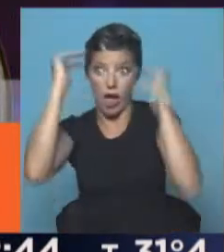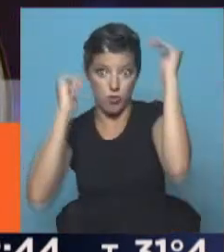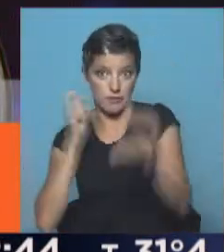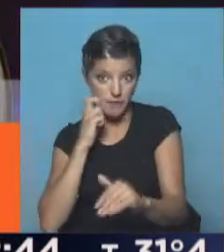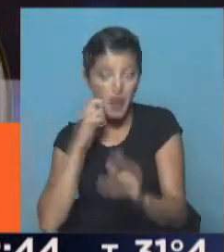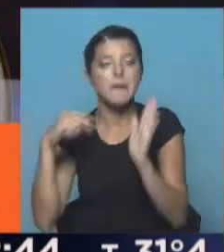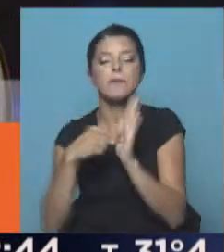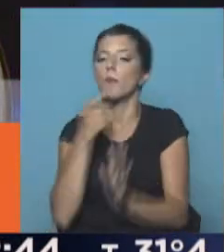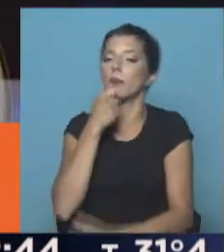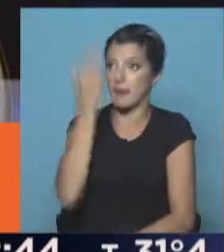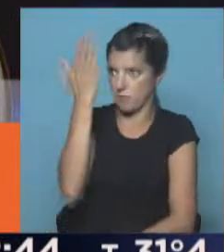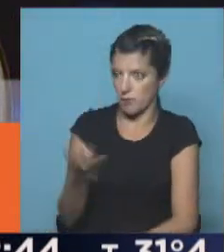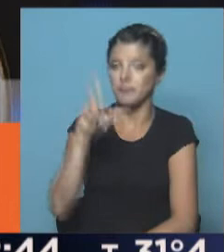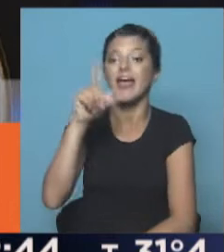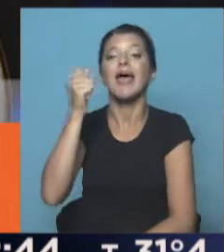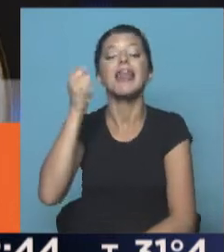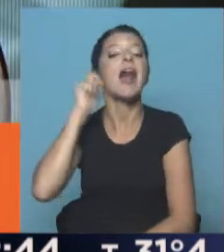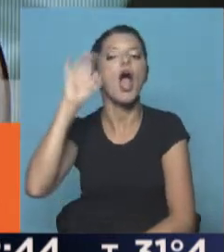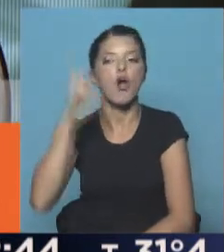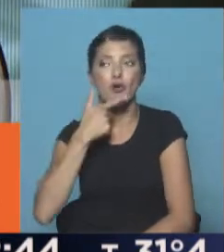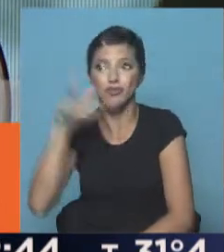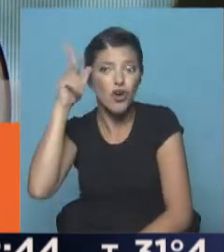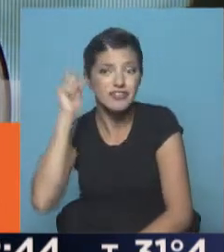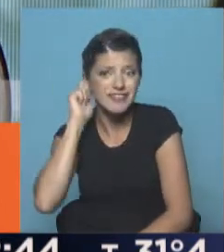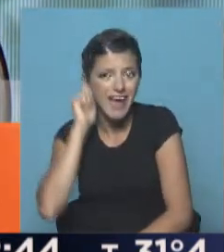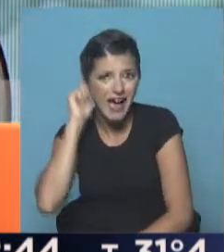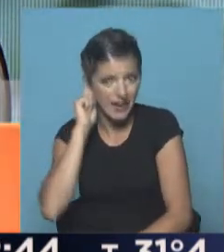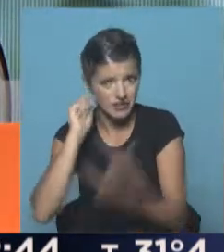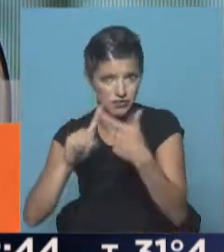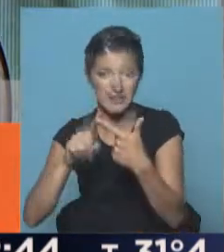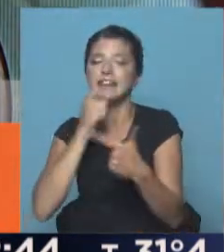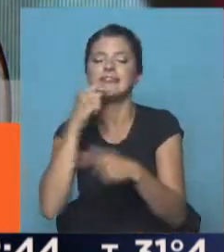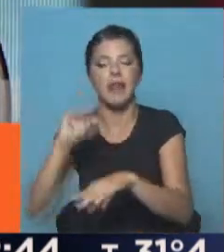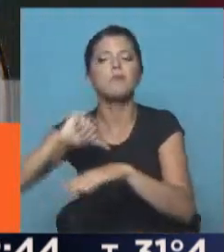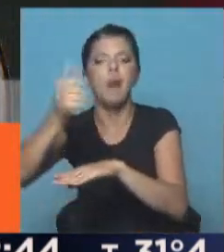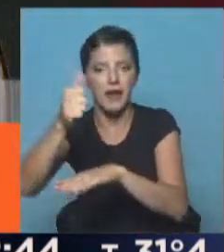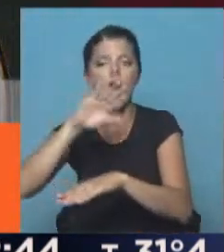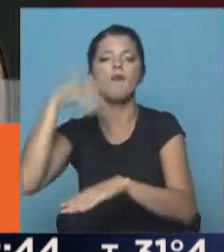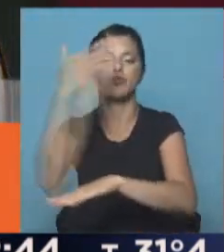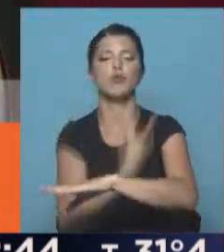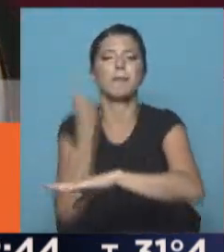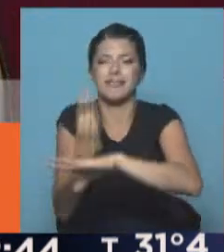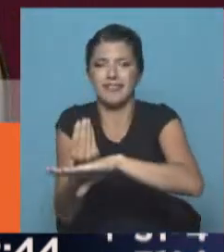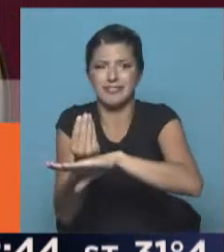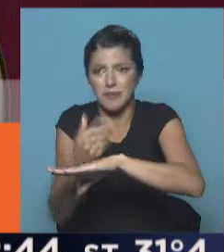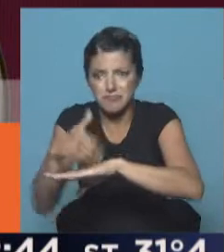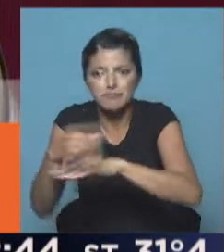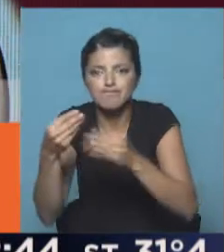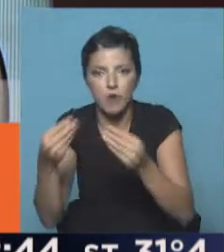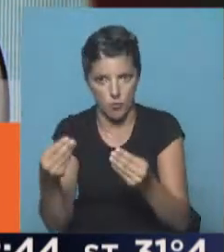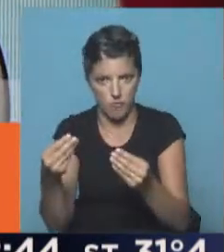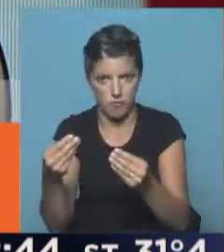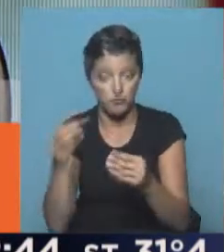mira lagos tiene 80 años cuántos años va a tener de ganar selecciones pero también pasa porque hubo verdaderamente una